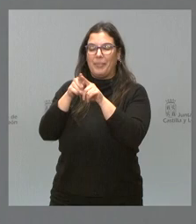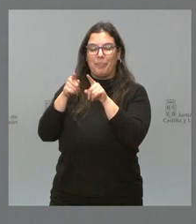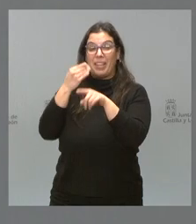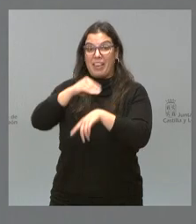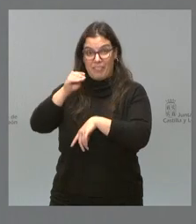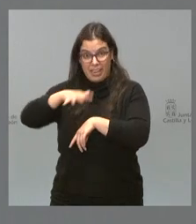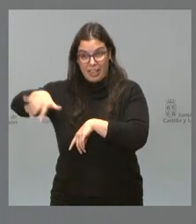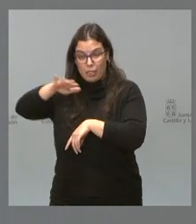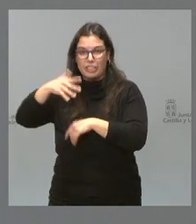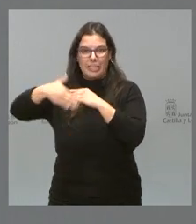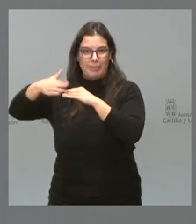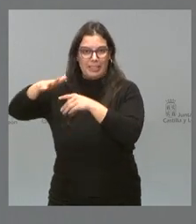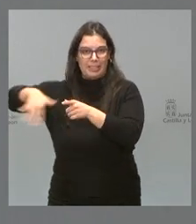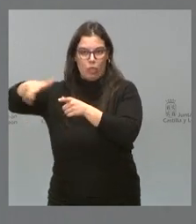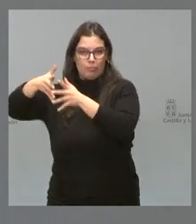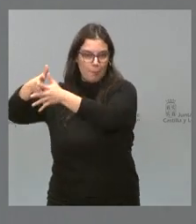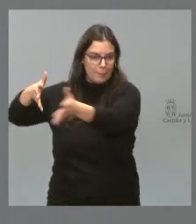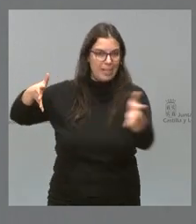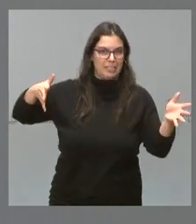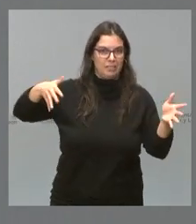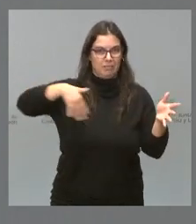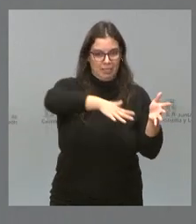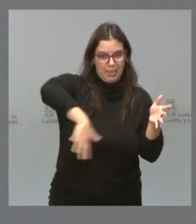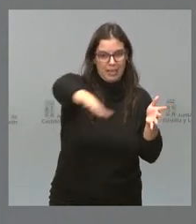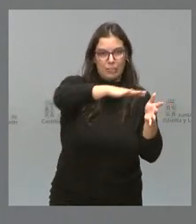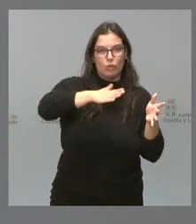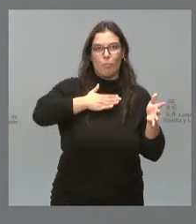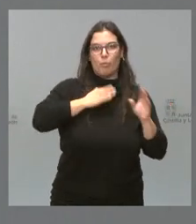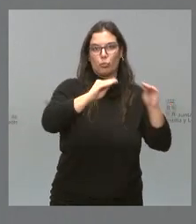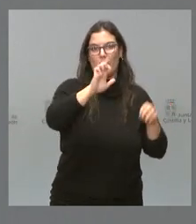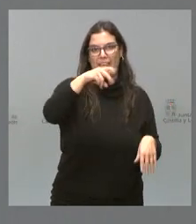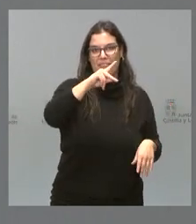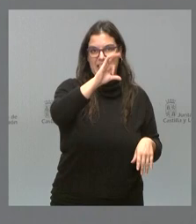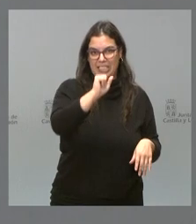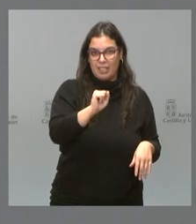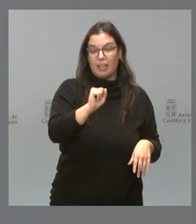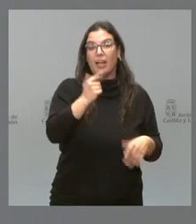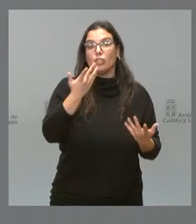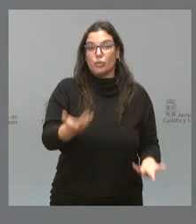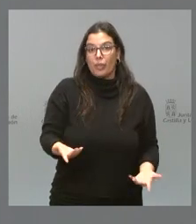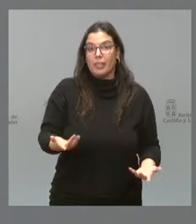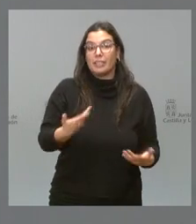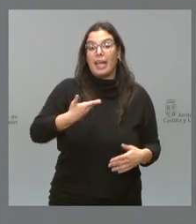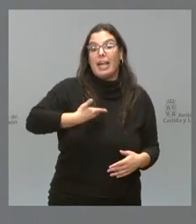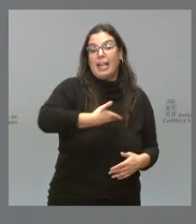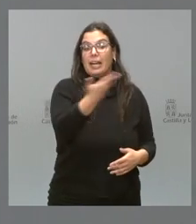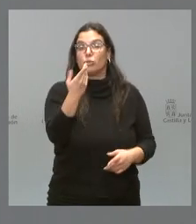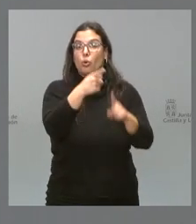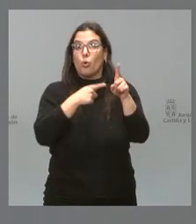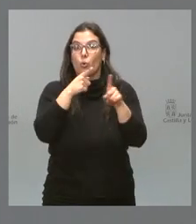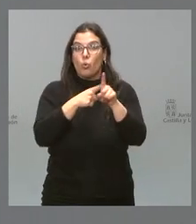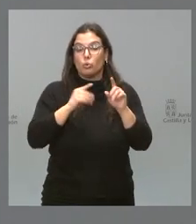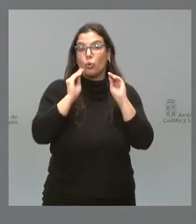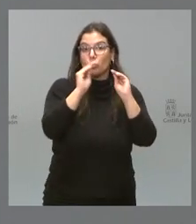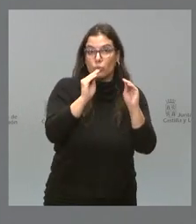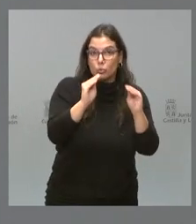en todo ese territorio de lo que fue todo el espacio de endesa y por tanto en la medida en que al resto del terreno se le quiera dar algún